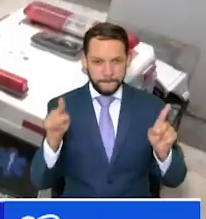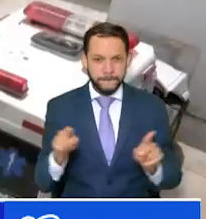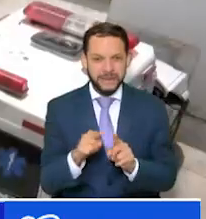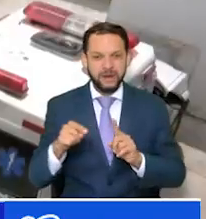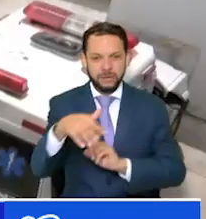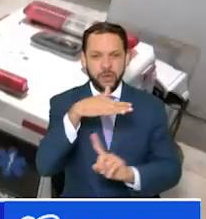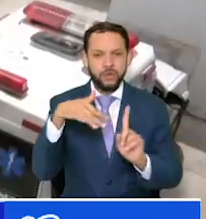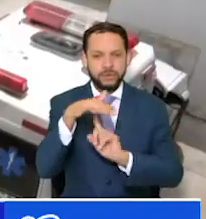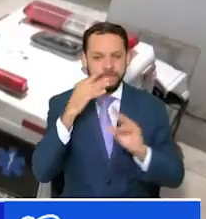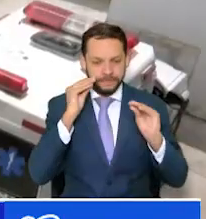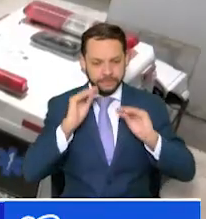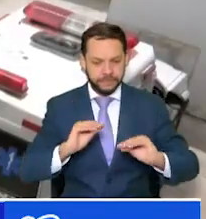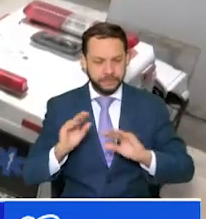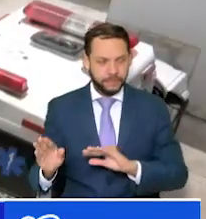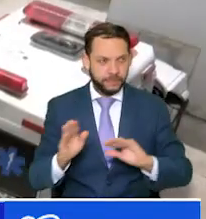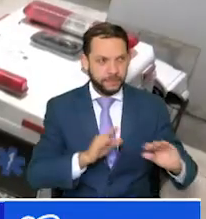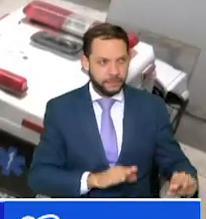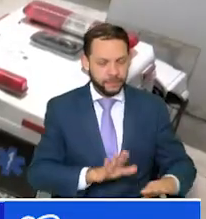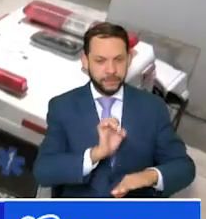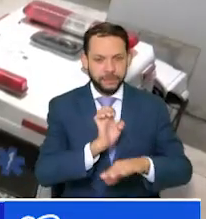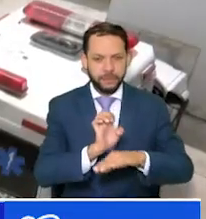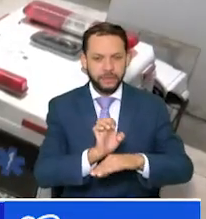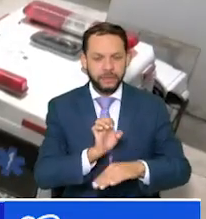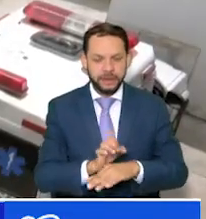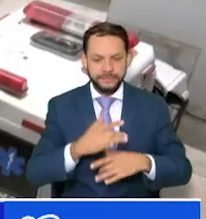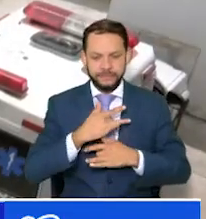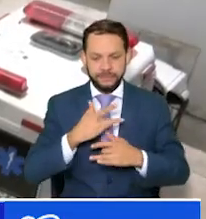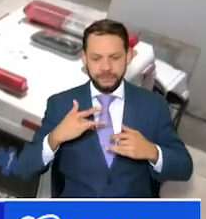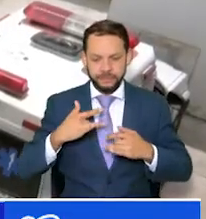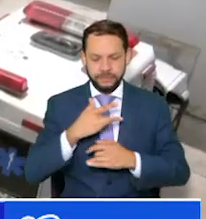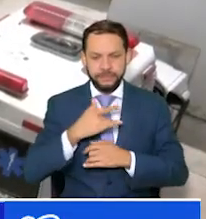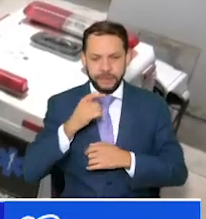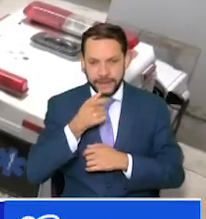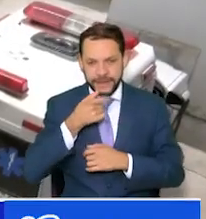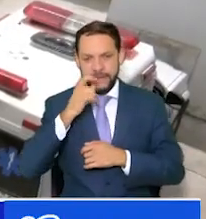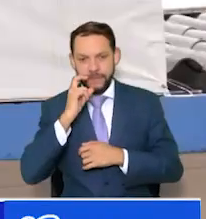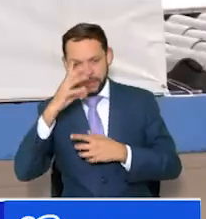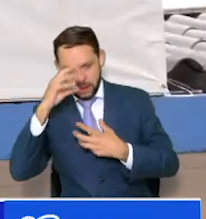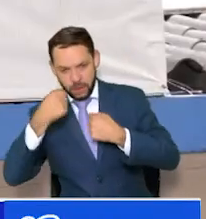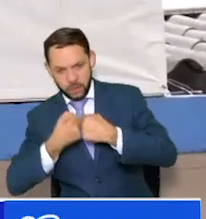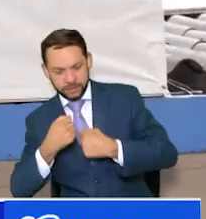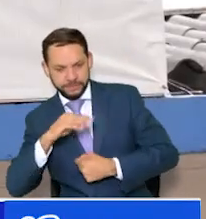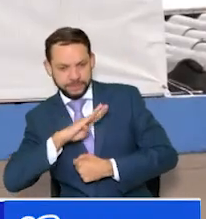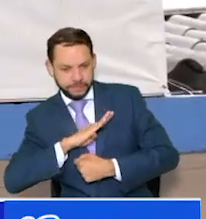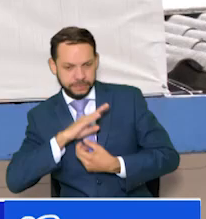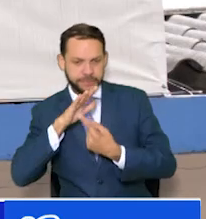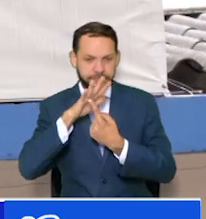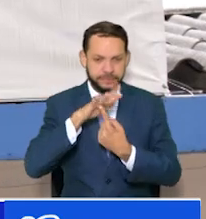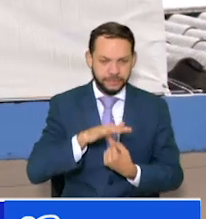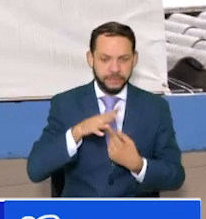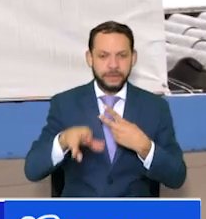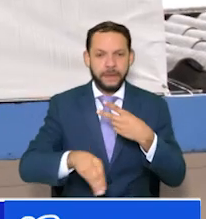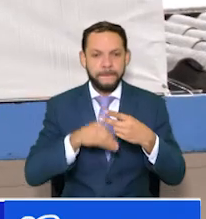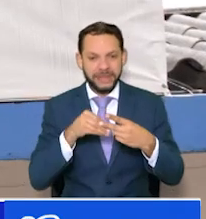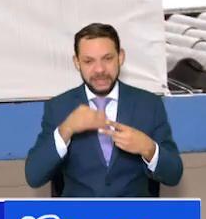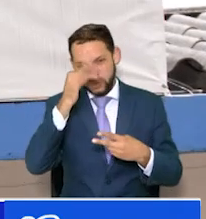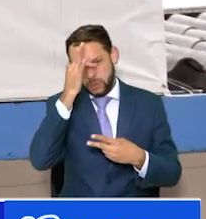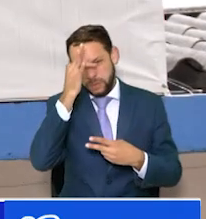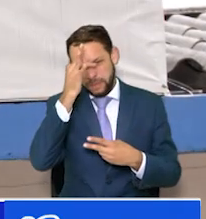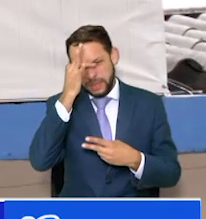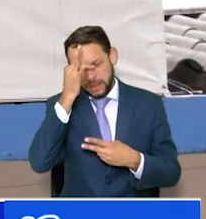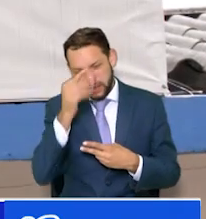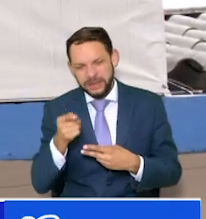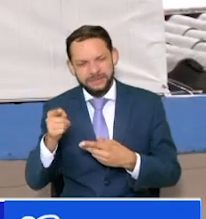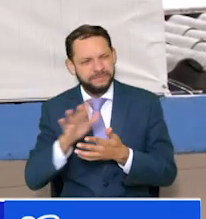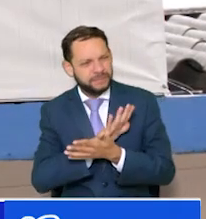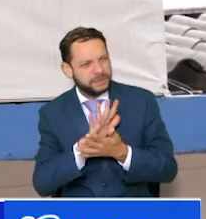información la dirección territorial de salud de caldas en coordinación con la alcaldía de salamina y la s hospital Felipe Suárez está llevando